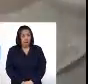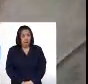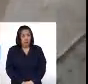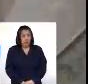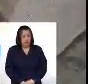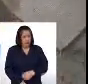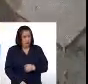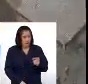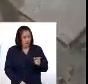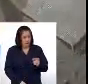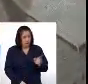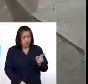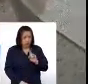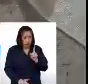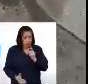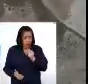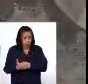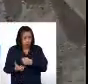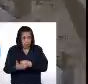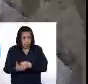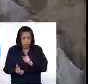Que dice, no pagas,